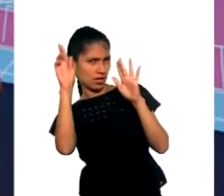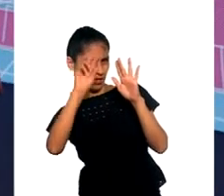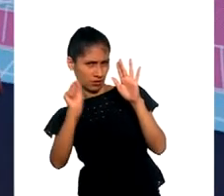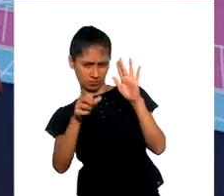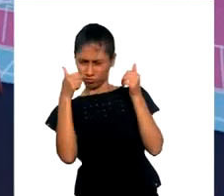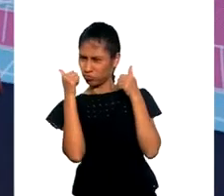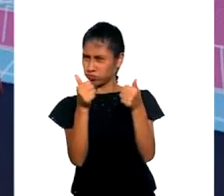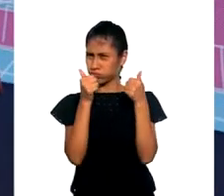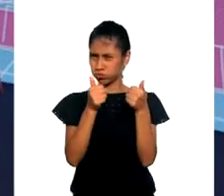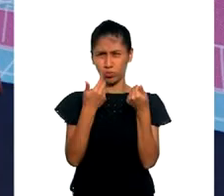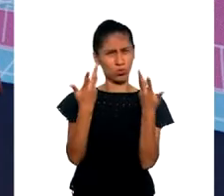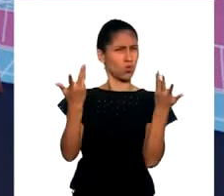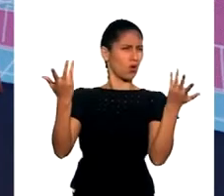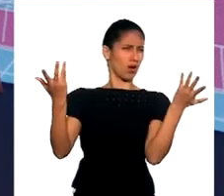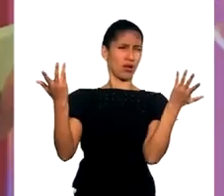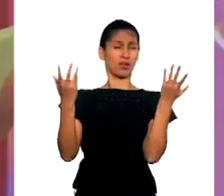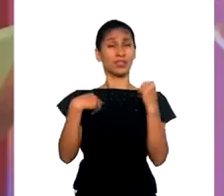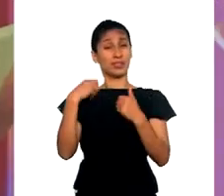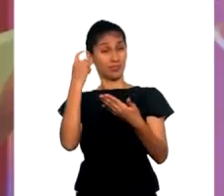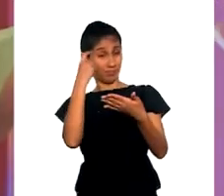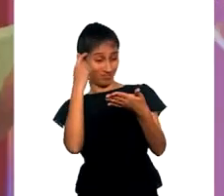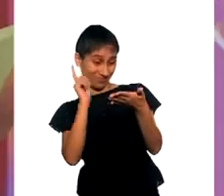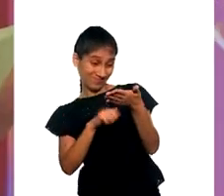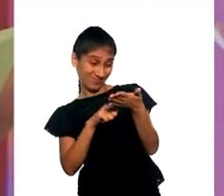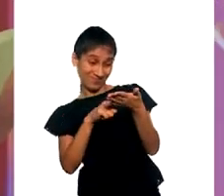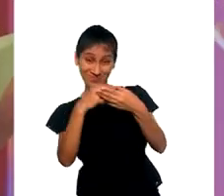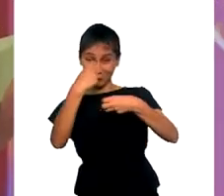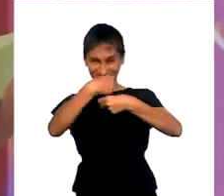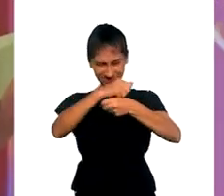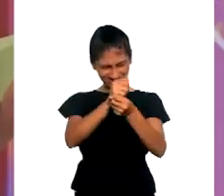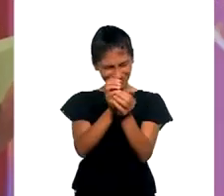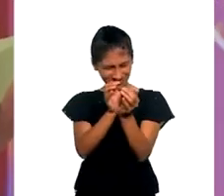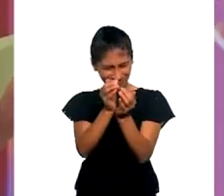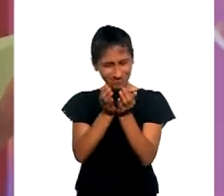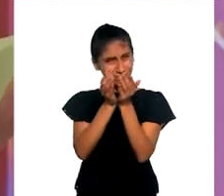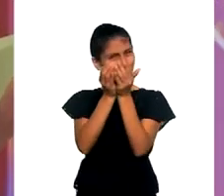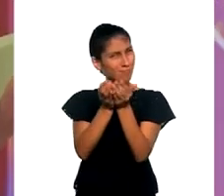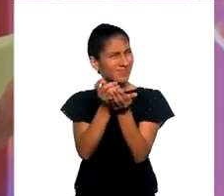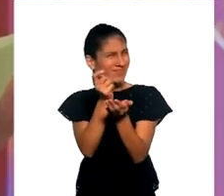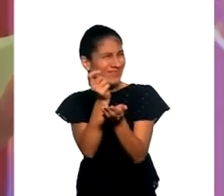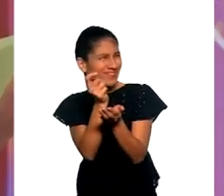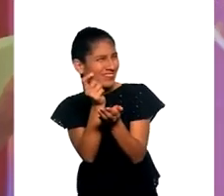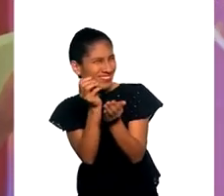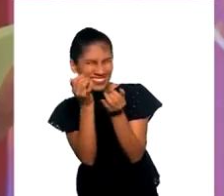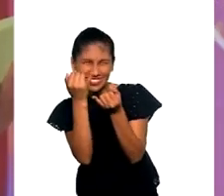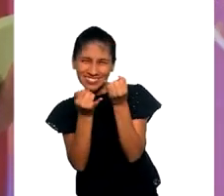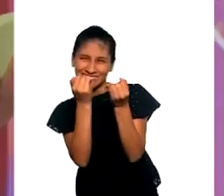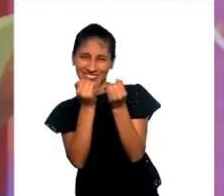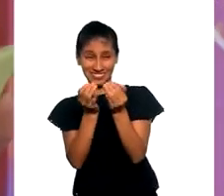vaya pensar que ya estaba cerca de terminarlo